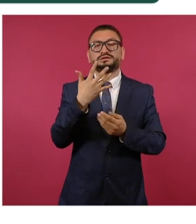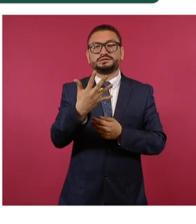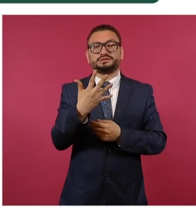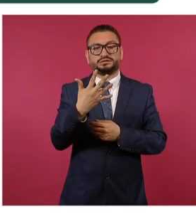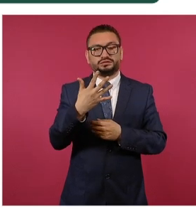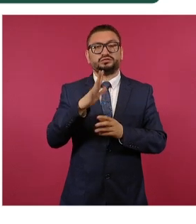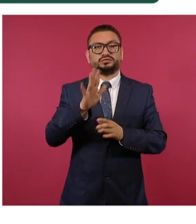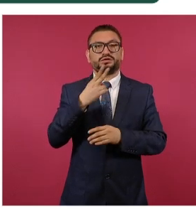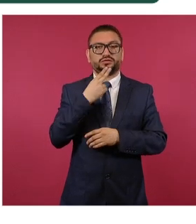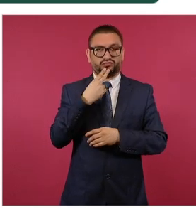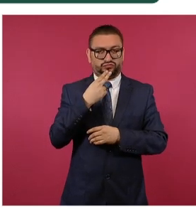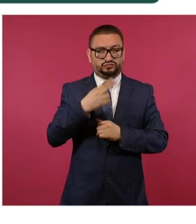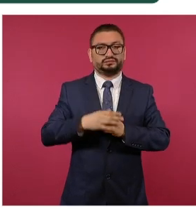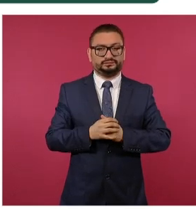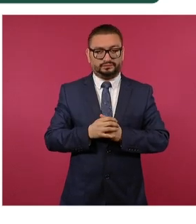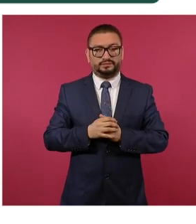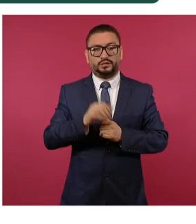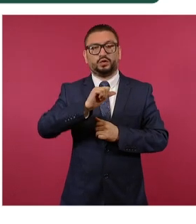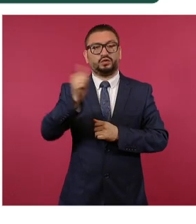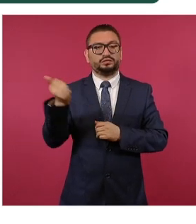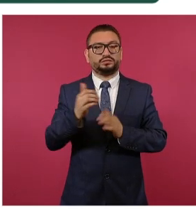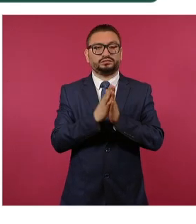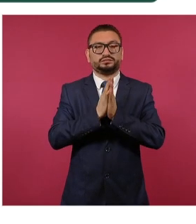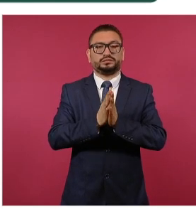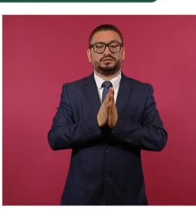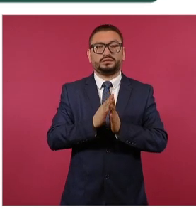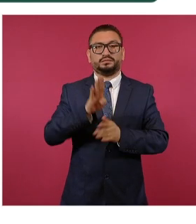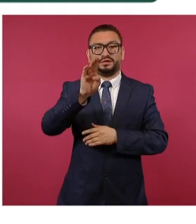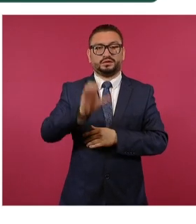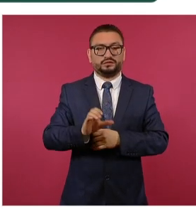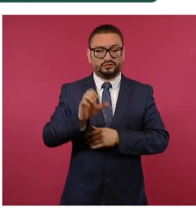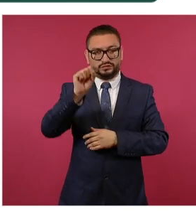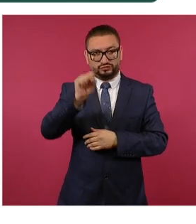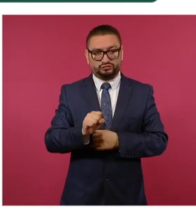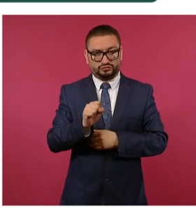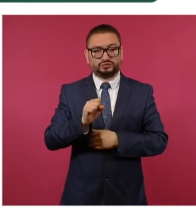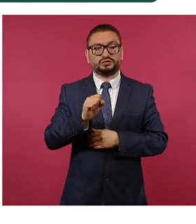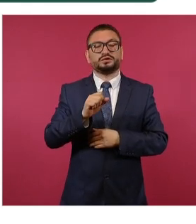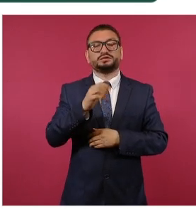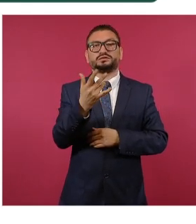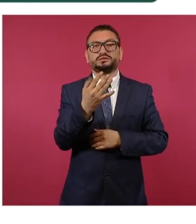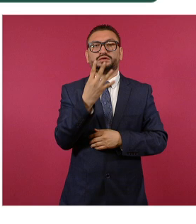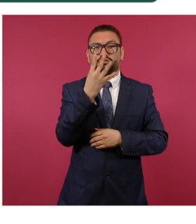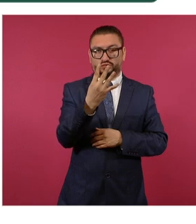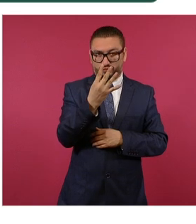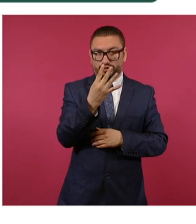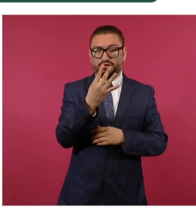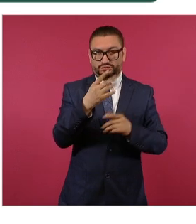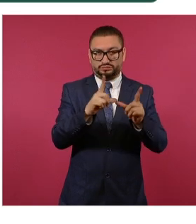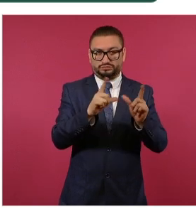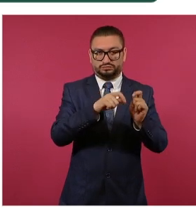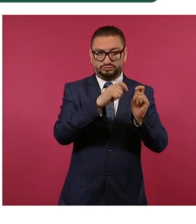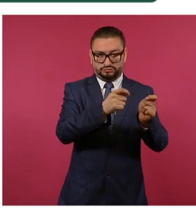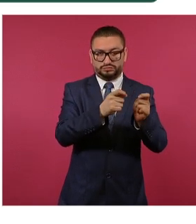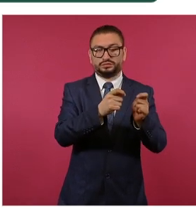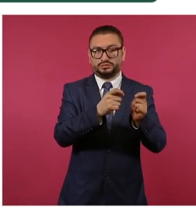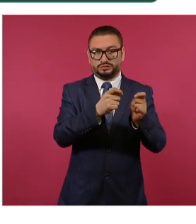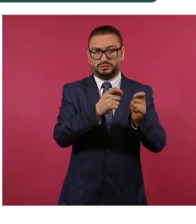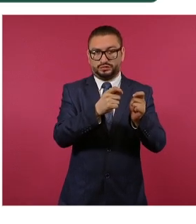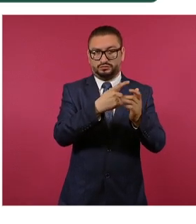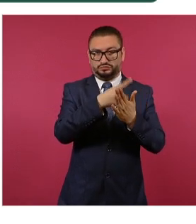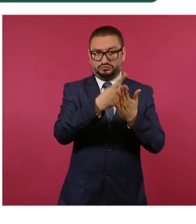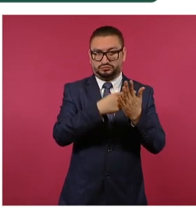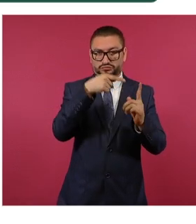tienen movimiento. La siguiente, por favor. En Baja California Sur son 54 tarjetas que están